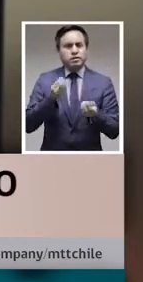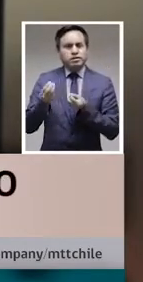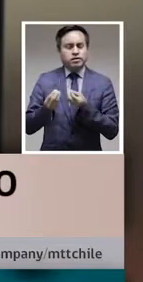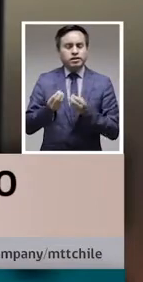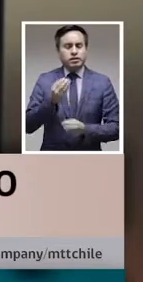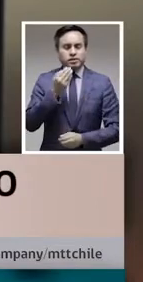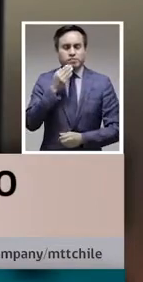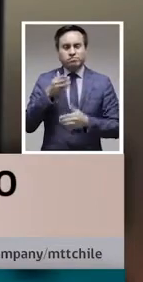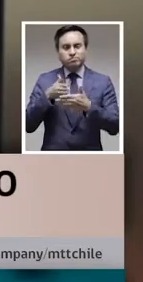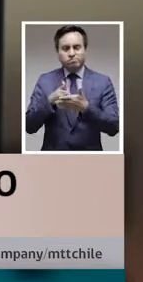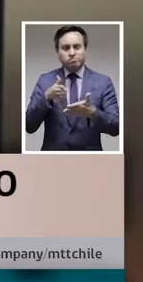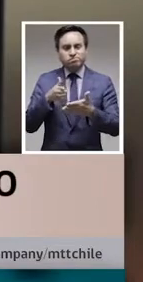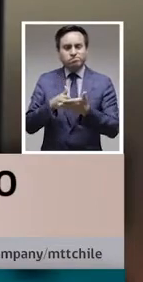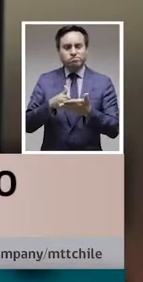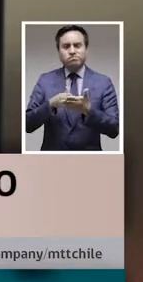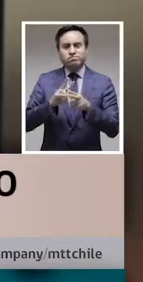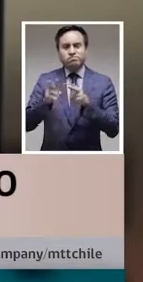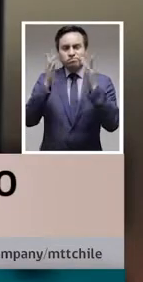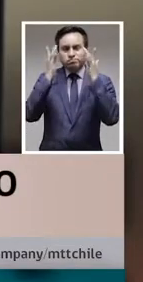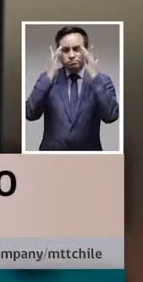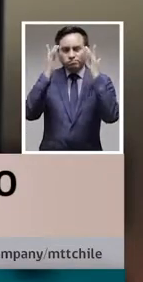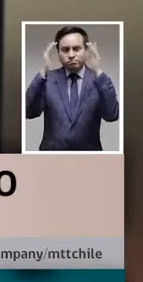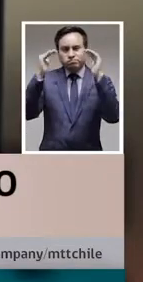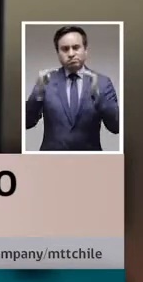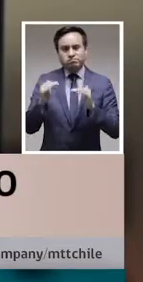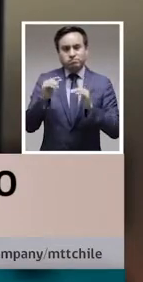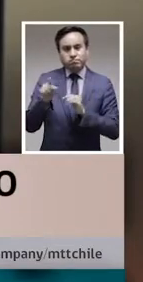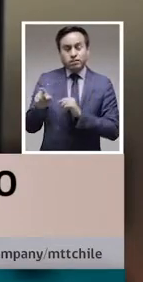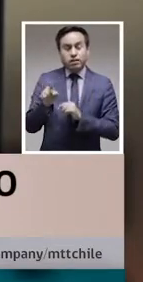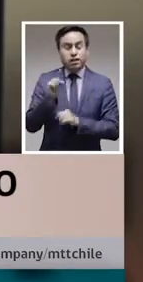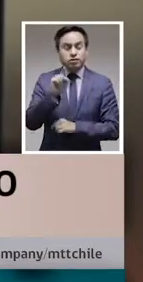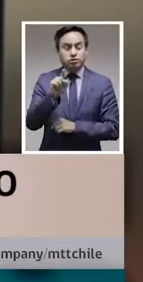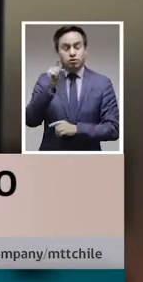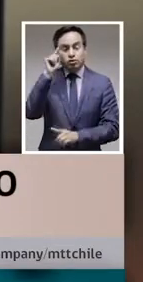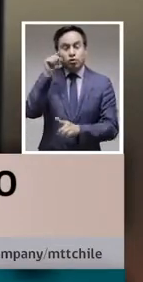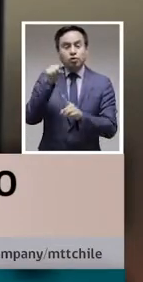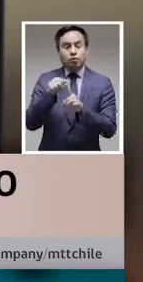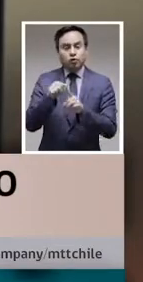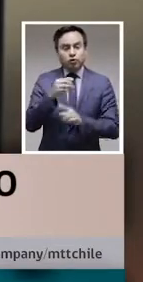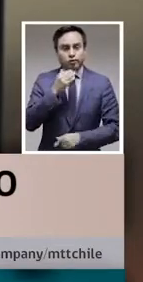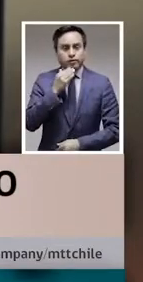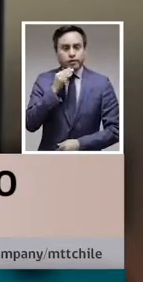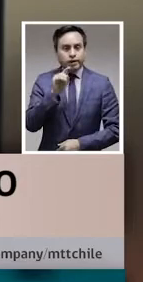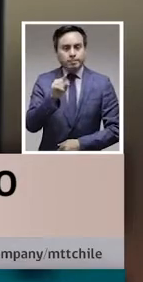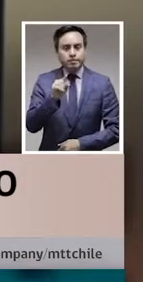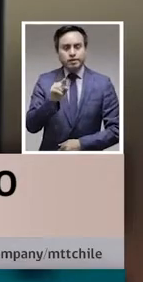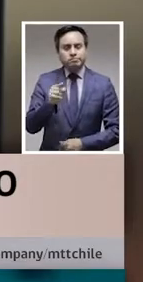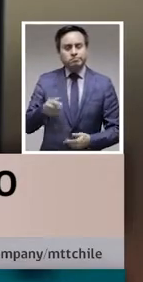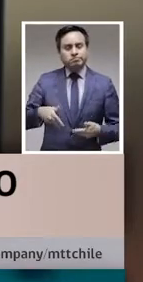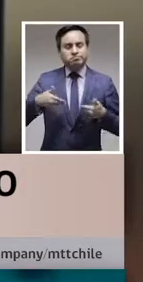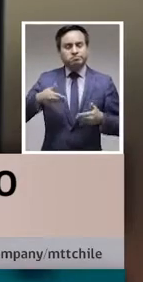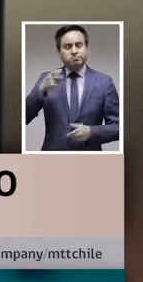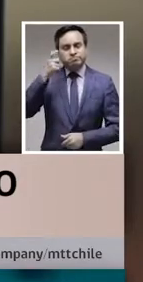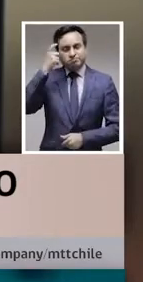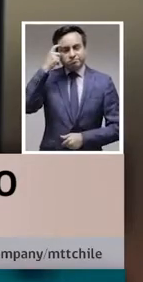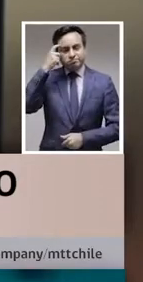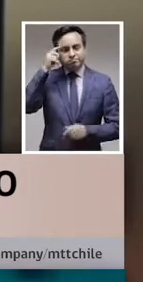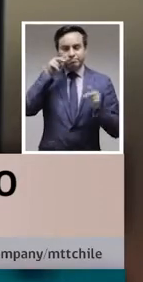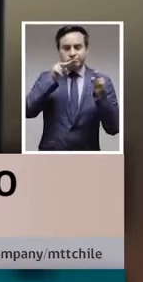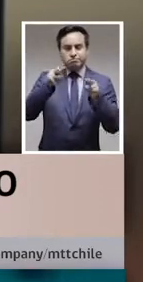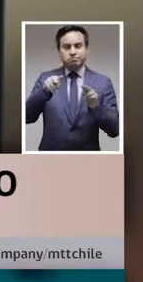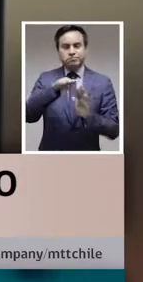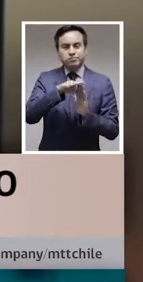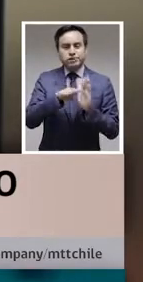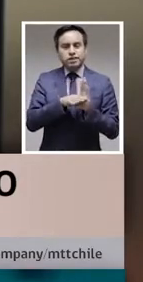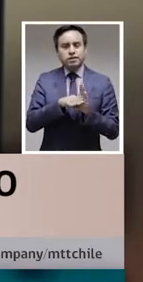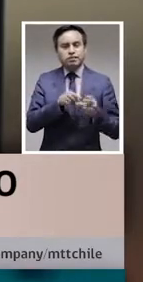tener también limitación para desplegar los talentos. Eso es uno de los focos también inspiradores de la visión de